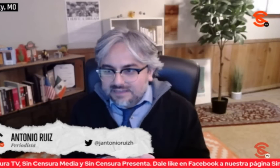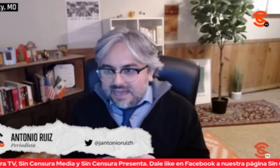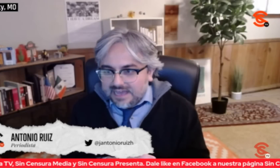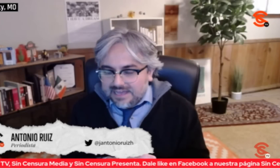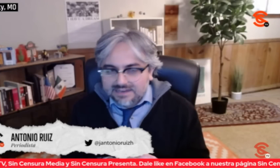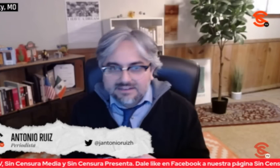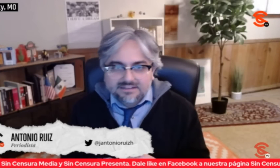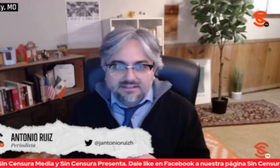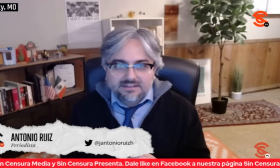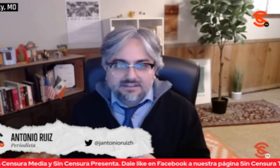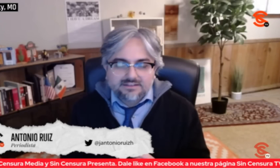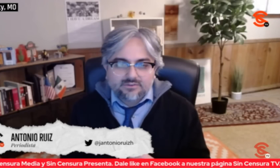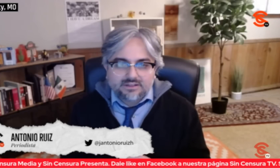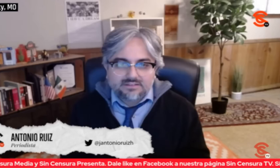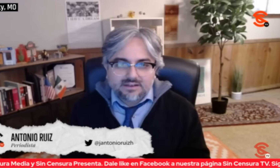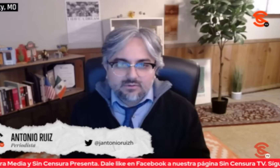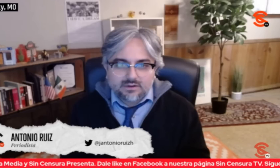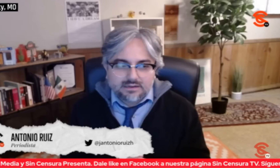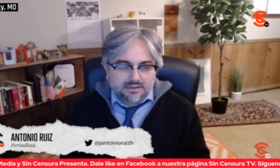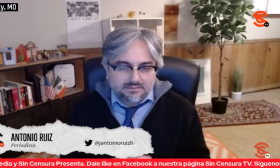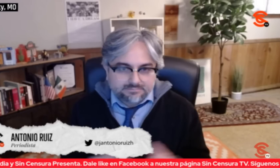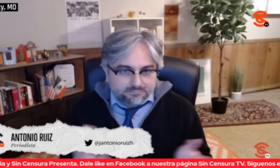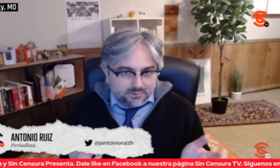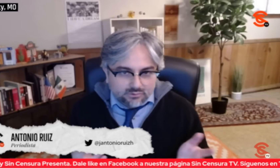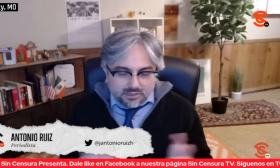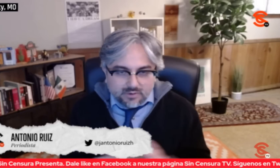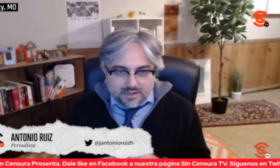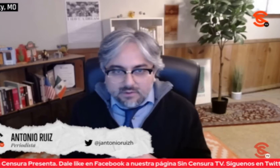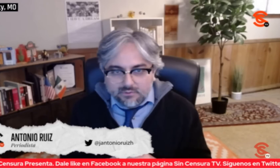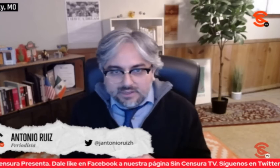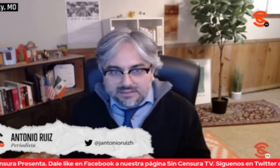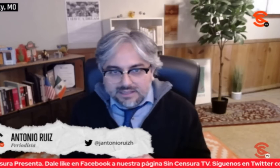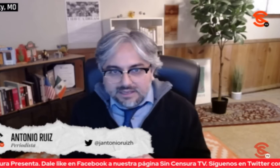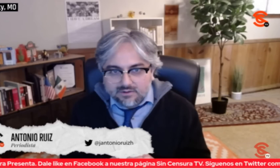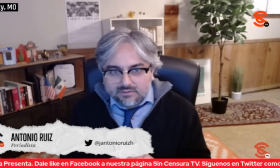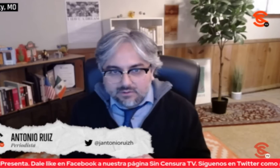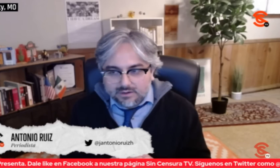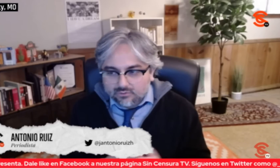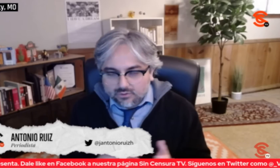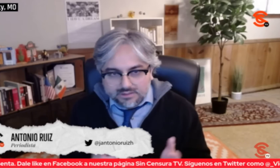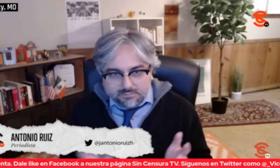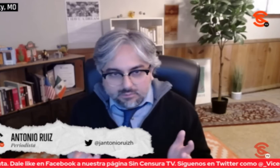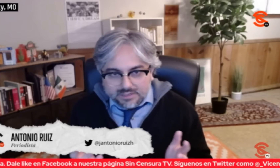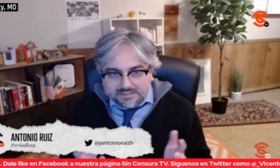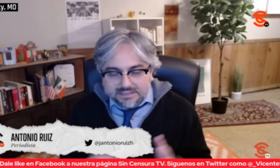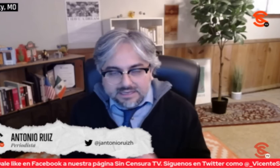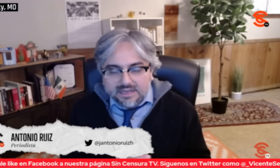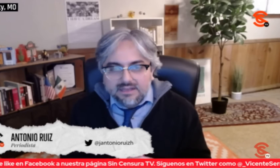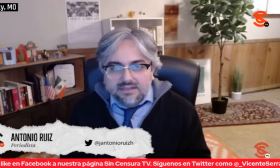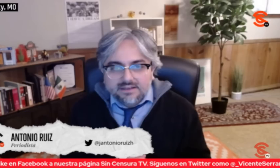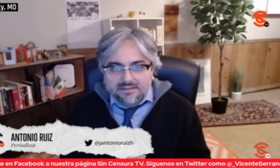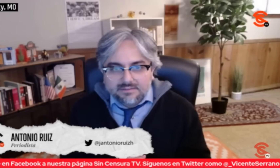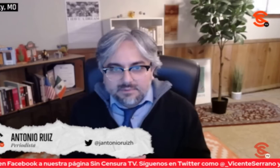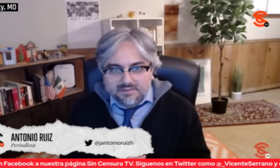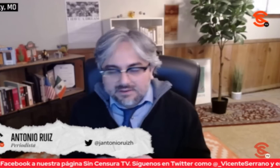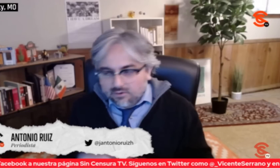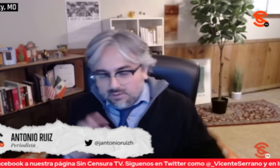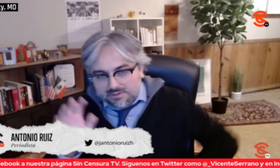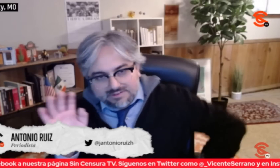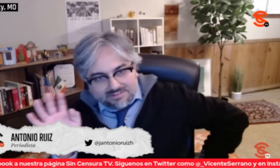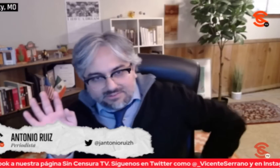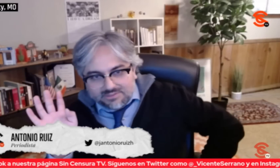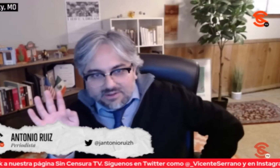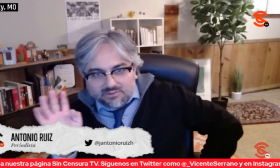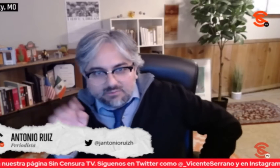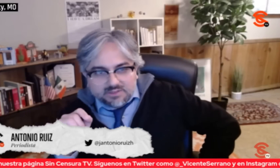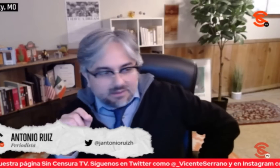gira oficial, durante alguna, pues no sé, algún encuentro que él tenga con alguna autoridad política, siempre dice, no, a